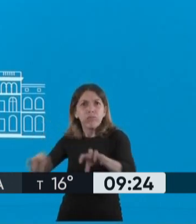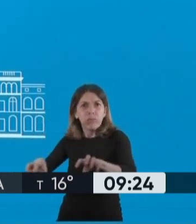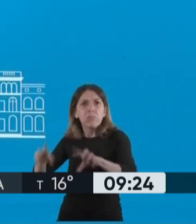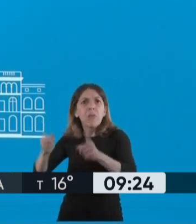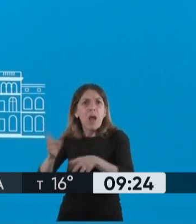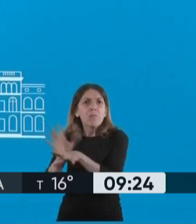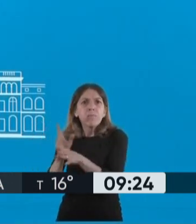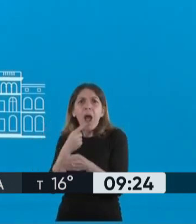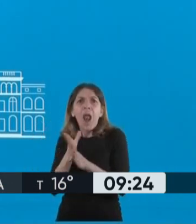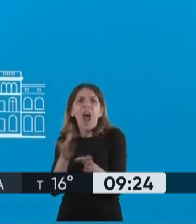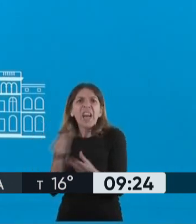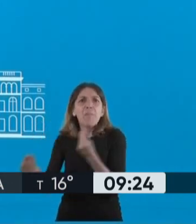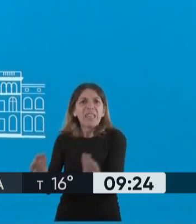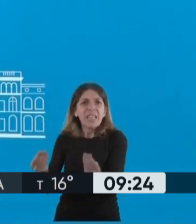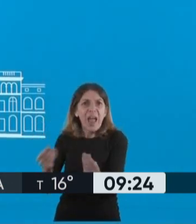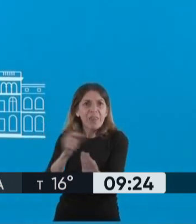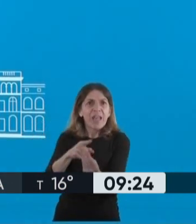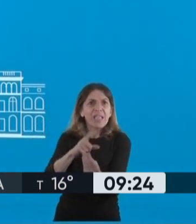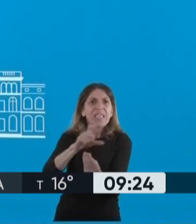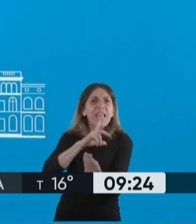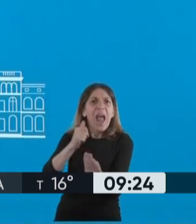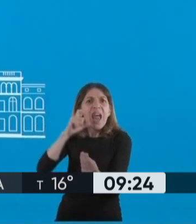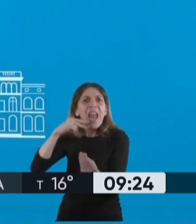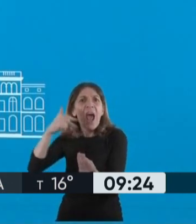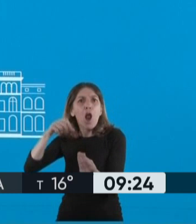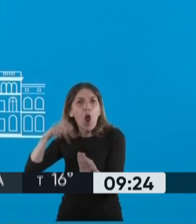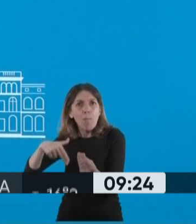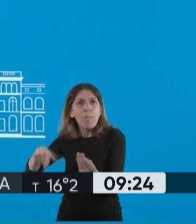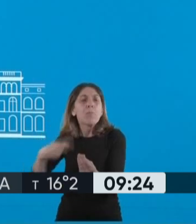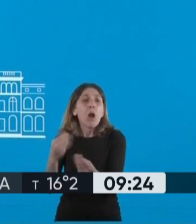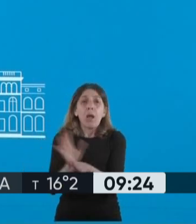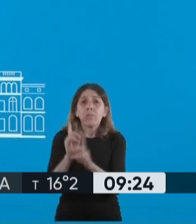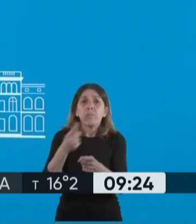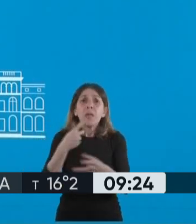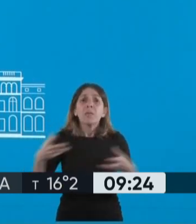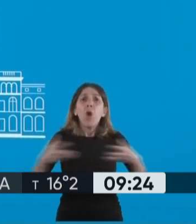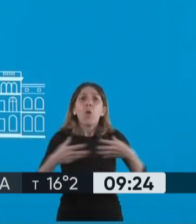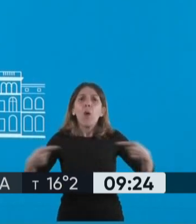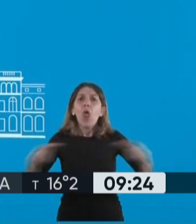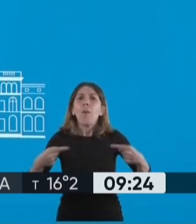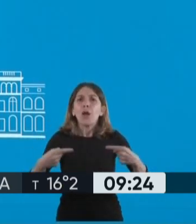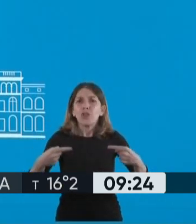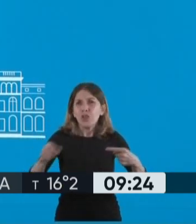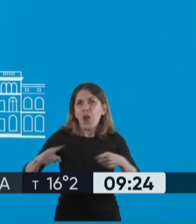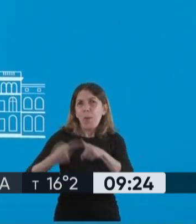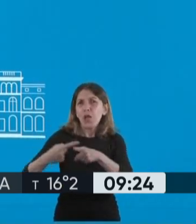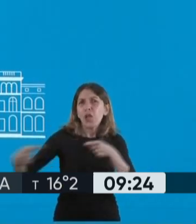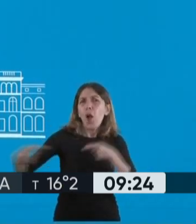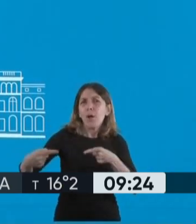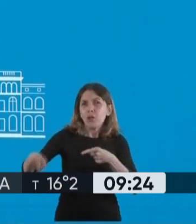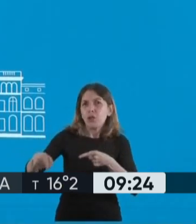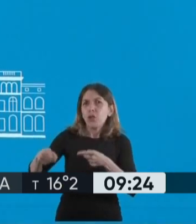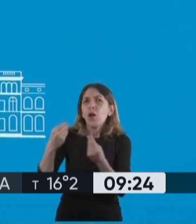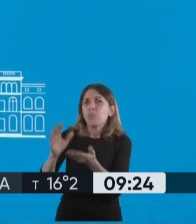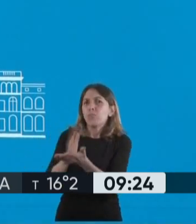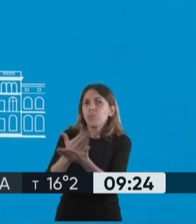y en ACOM. Cada vez que hay en disputa cargos que son para la oposición se divide para que les correspondan a los 2